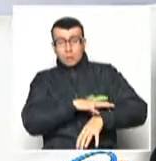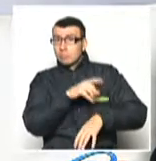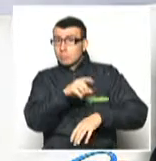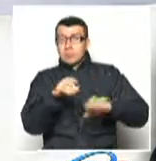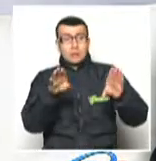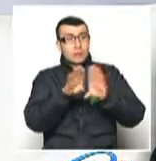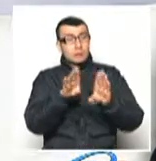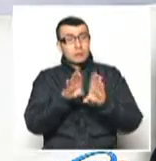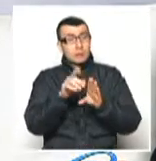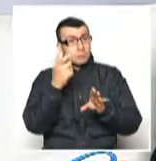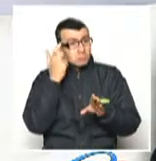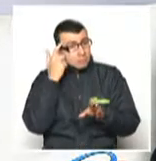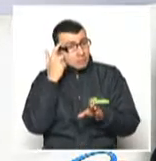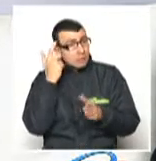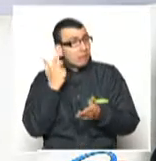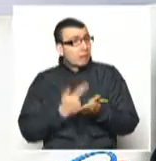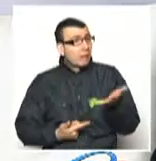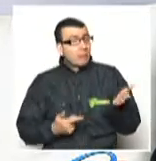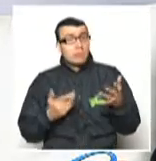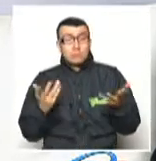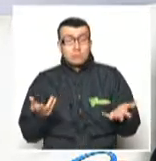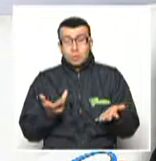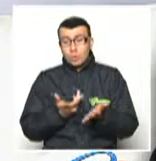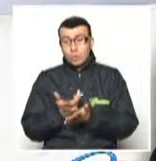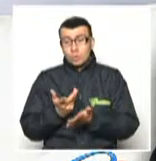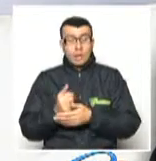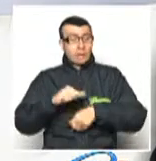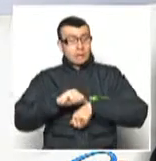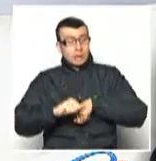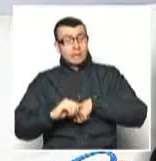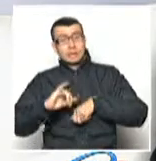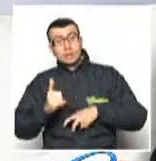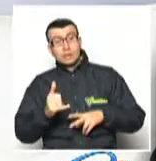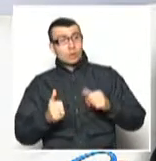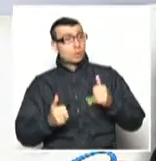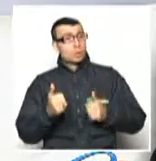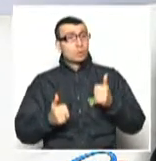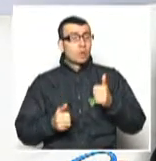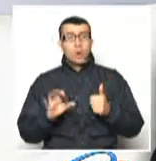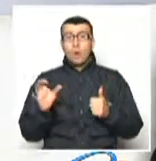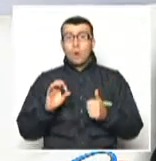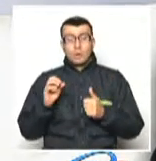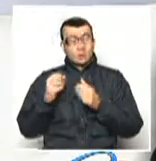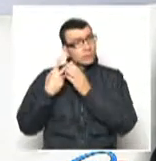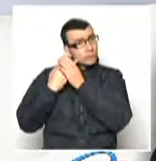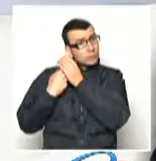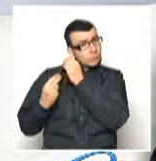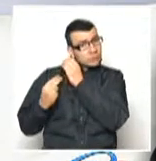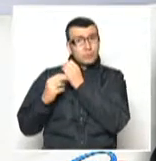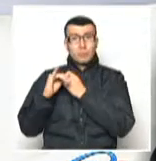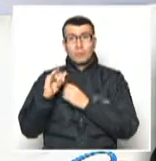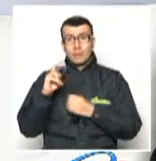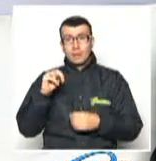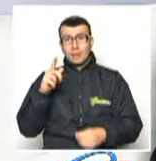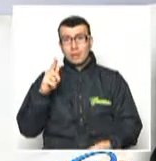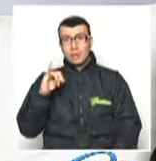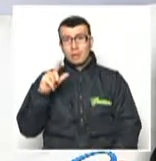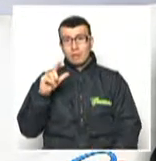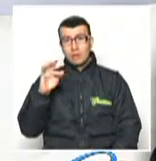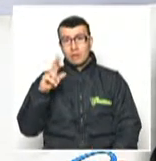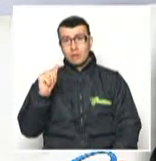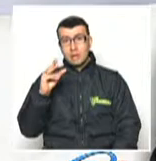ustedes tienen al respecto, si es recomendable la operación o solo con infiltraciones, que también fue lo mismo que él me